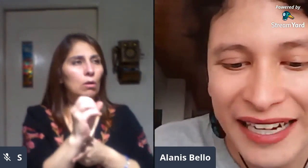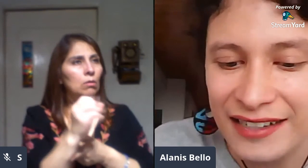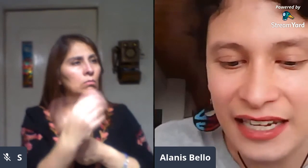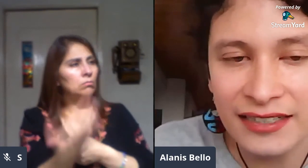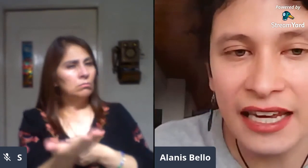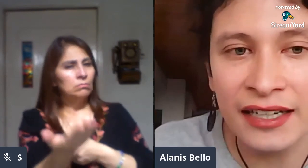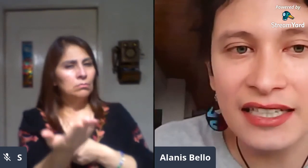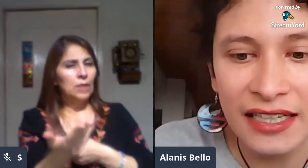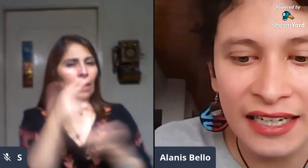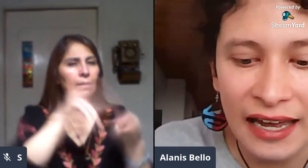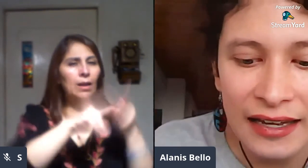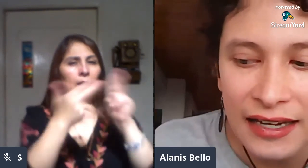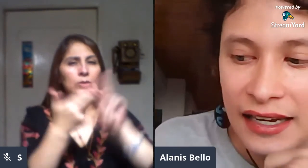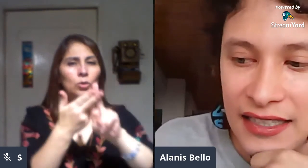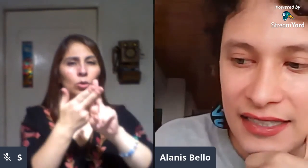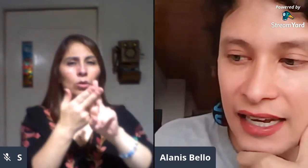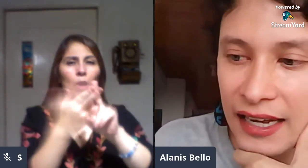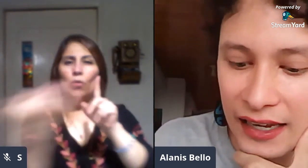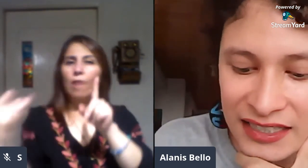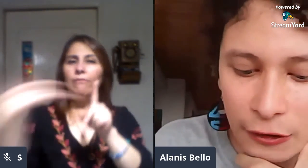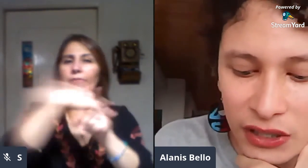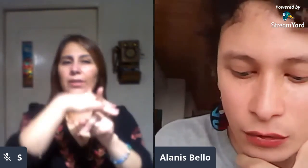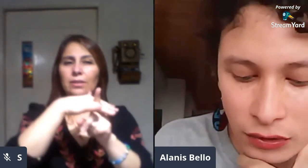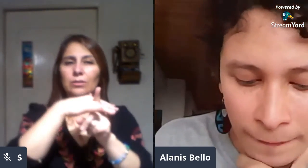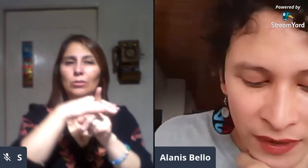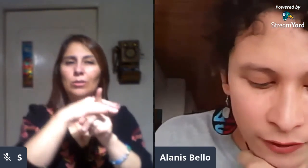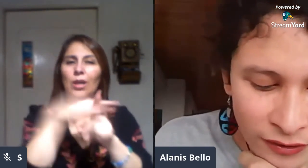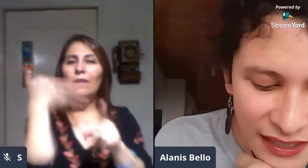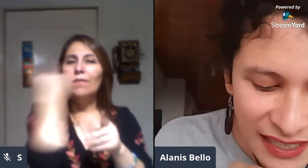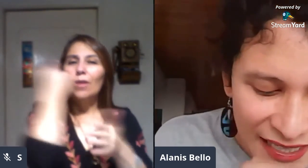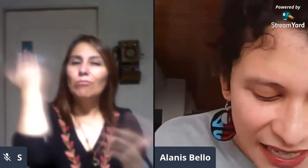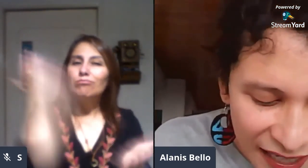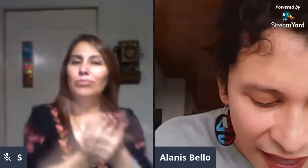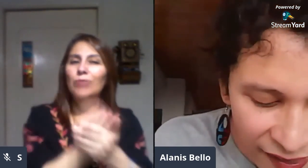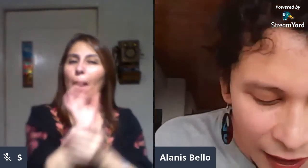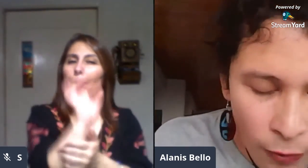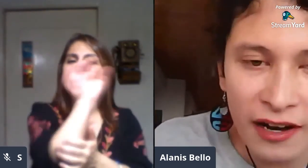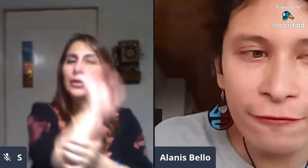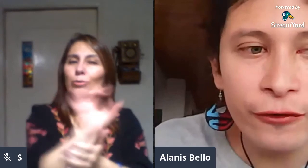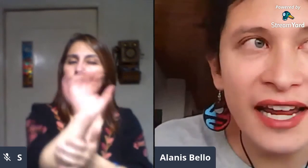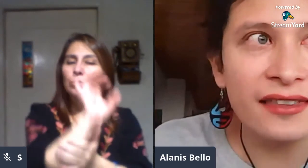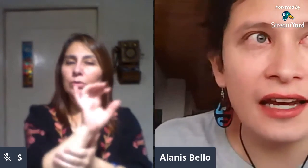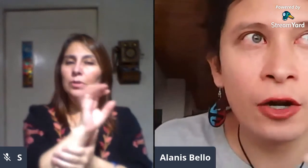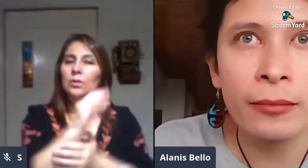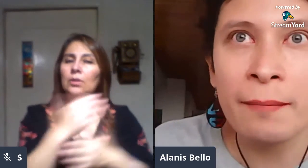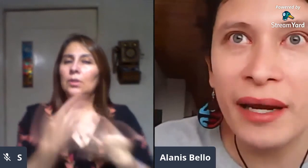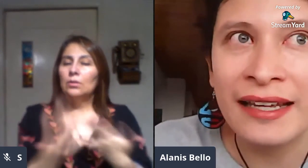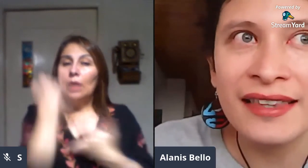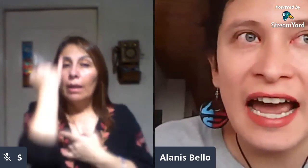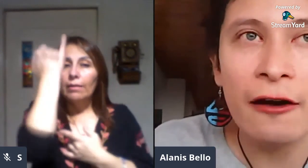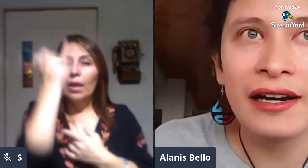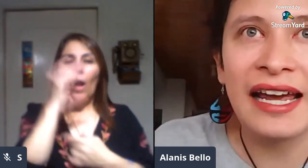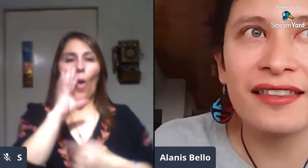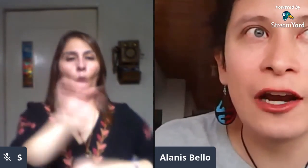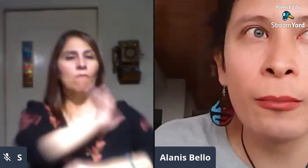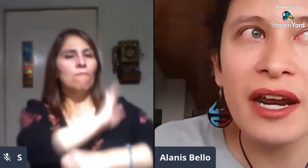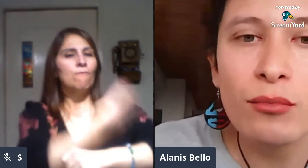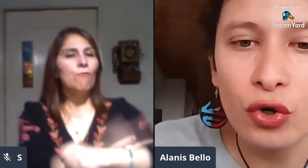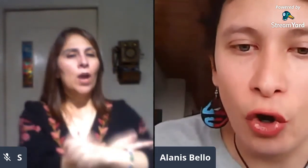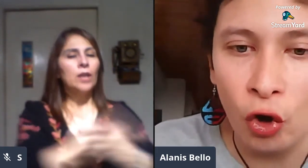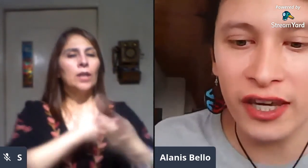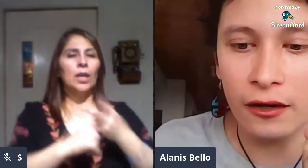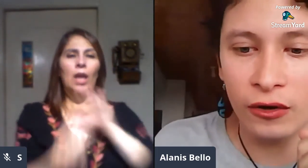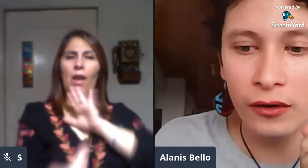frente a una amenaza externa que sería este virus. Entonces, esta idea del hombre fuerte, del hombre impenetrable, del